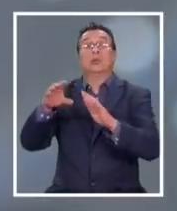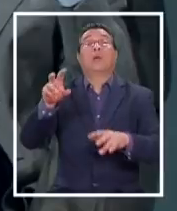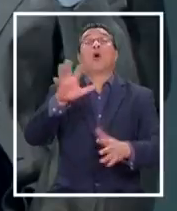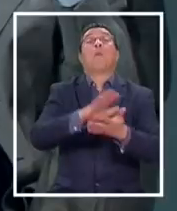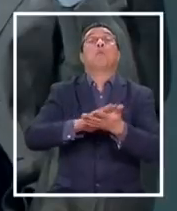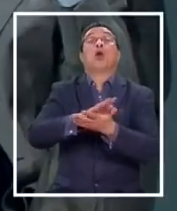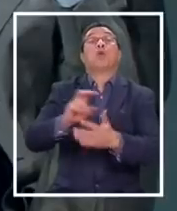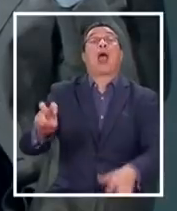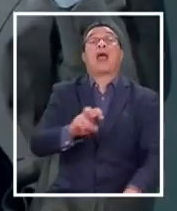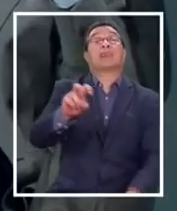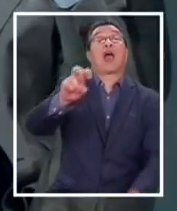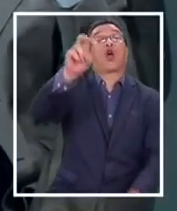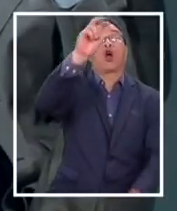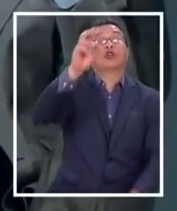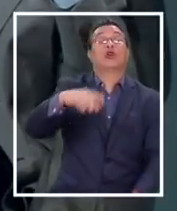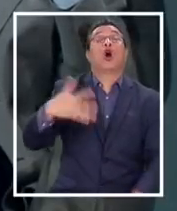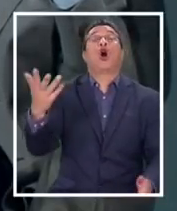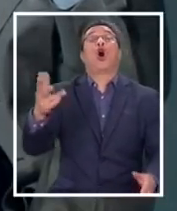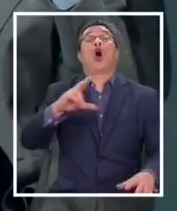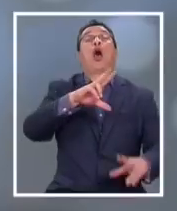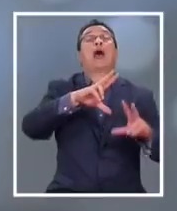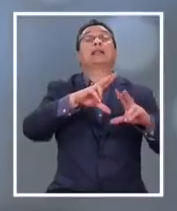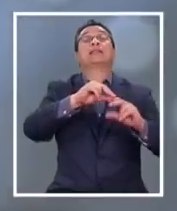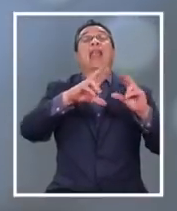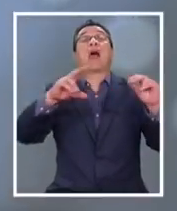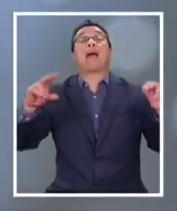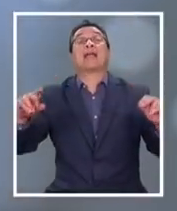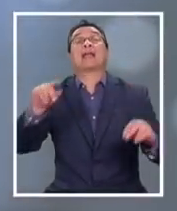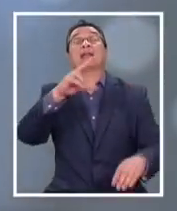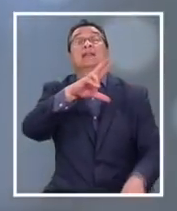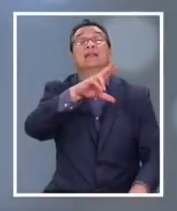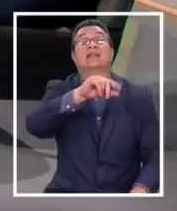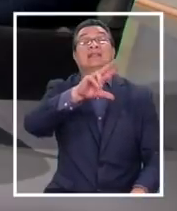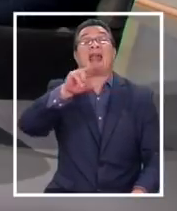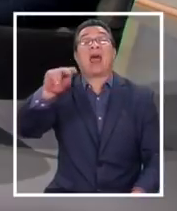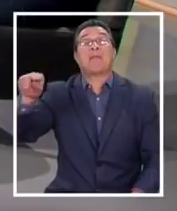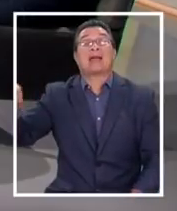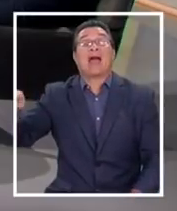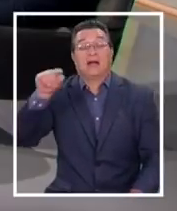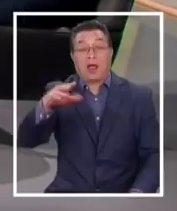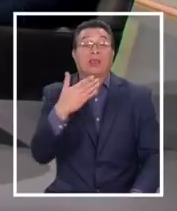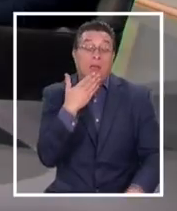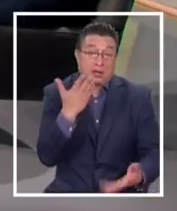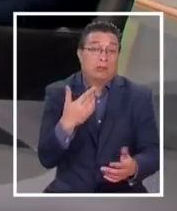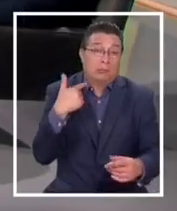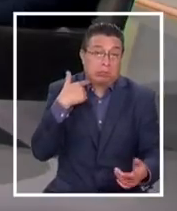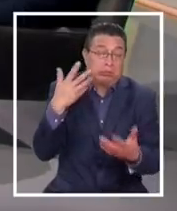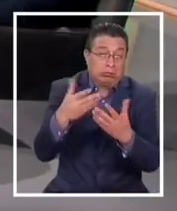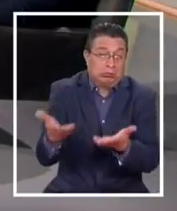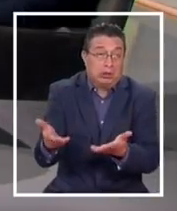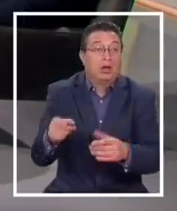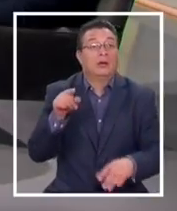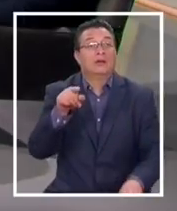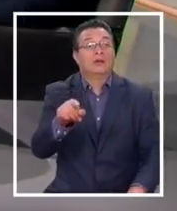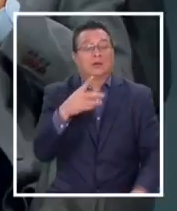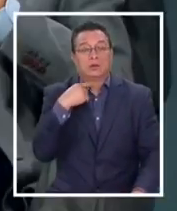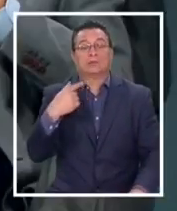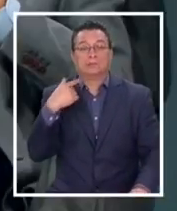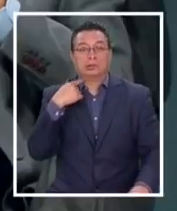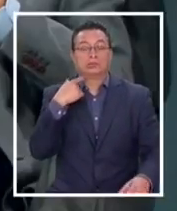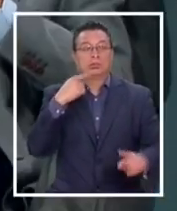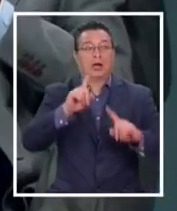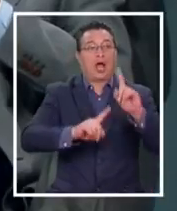pero diputado, si ustedes van a Salamanca, lo van a ver. Pueden terminar, como dice, me voy a hacerle las palabras que dice la minería, terminar